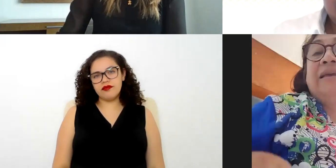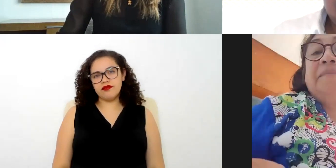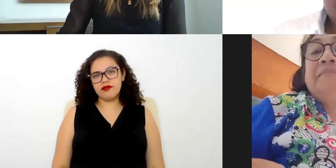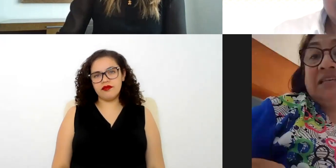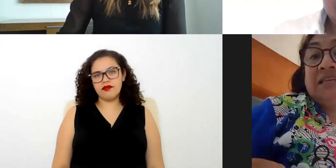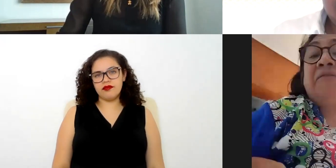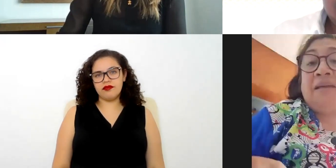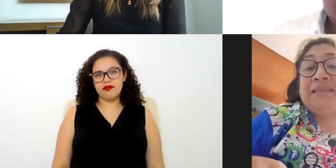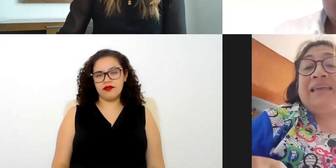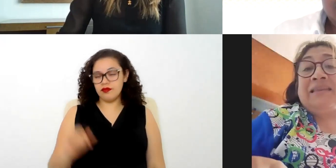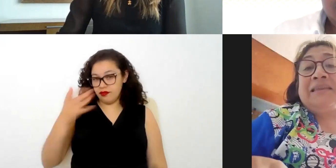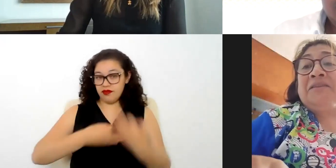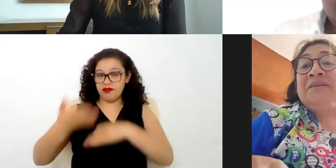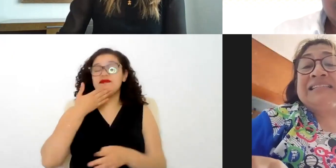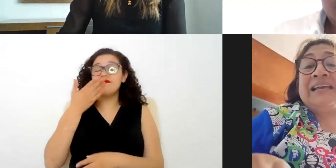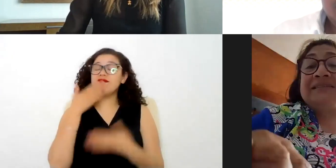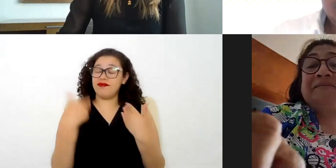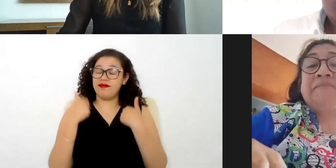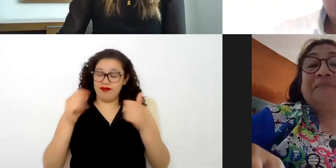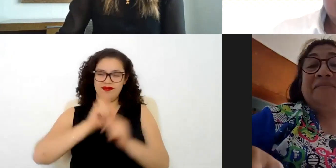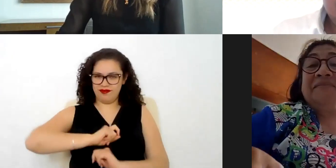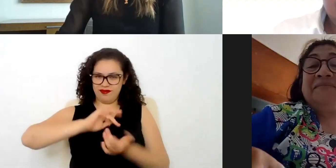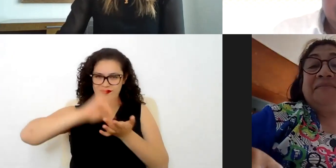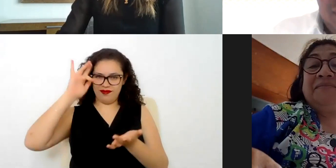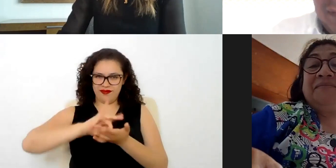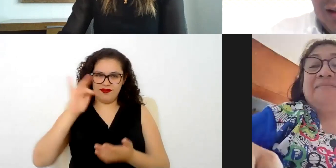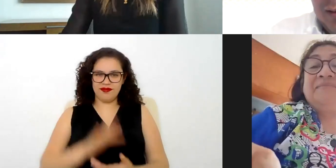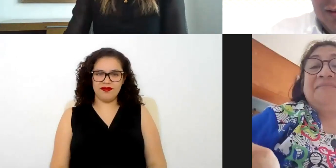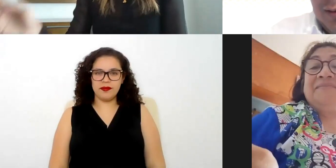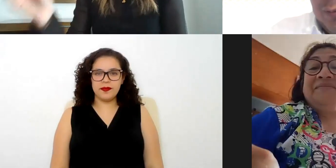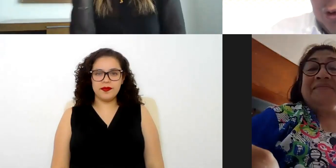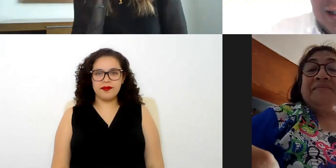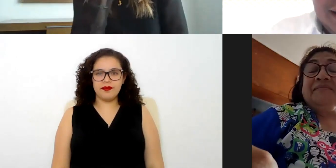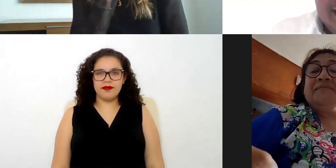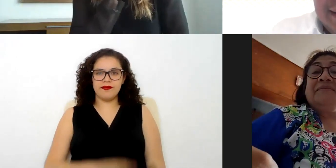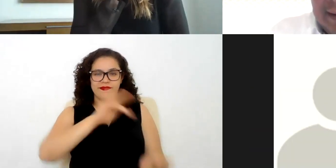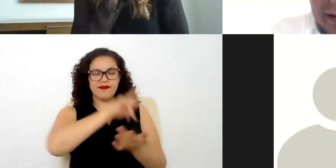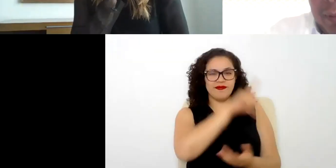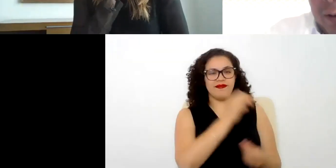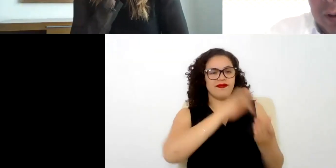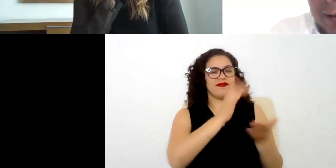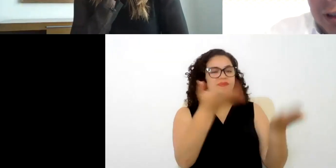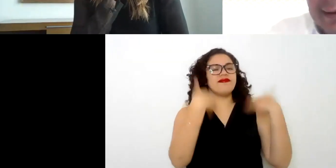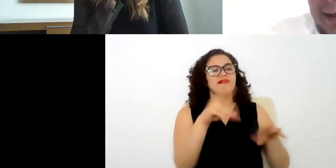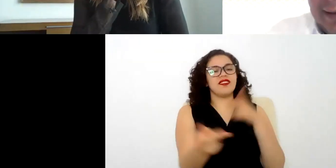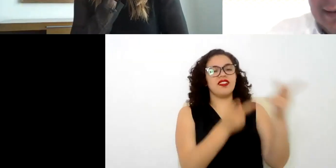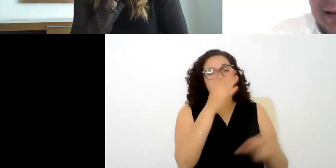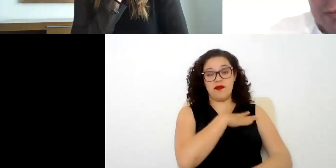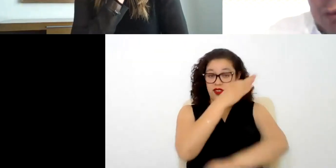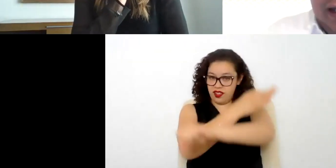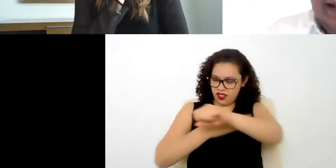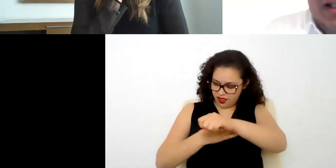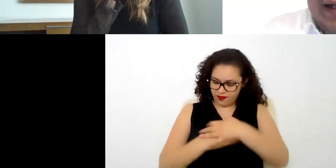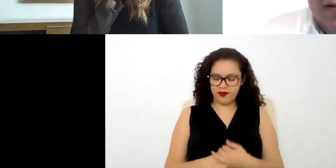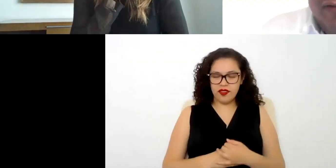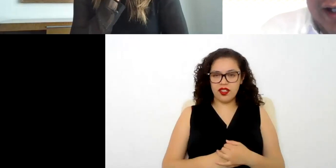Sí perfectamente entendido gracias gracias a ti muchas gracias la siguiente pregunta buenas tardes